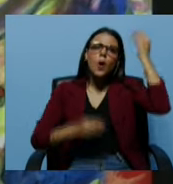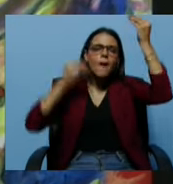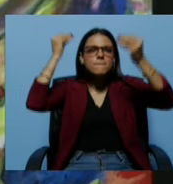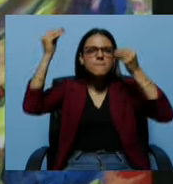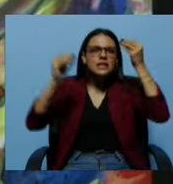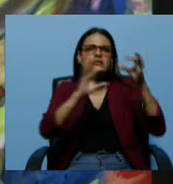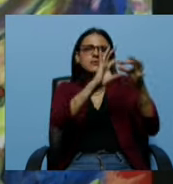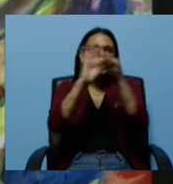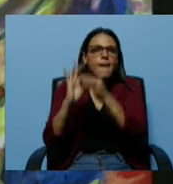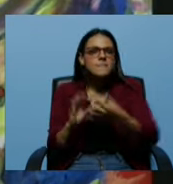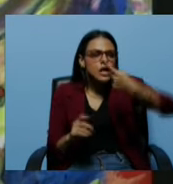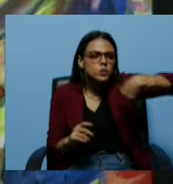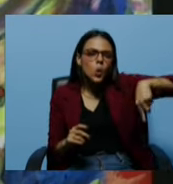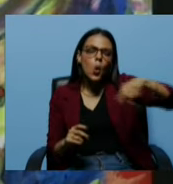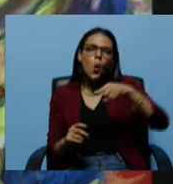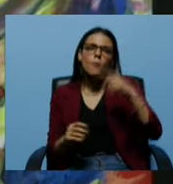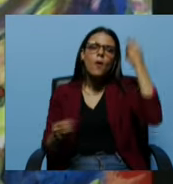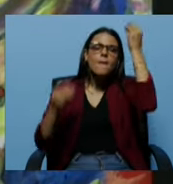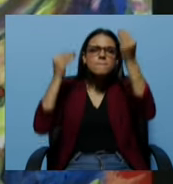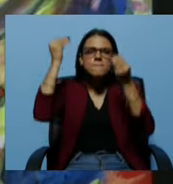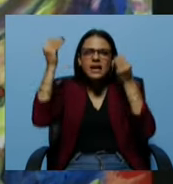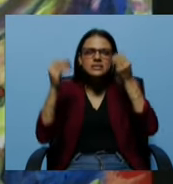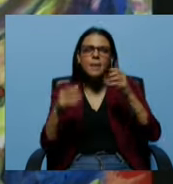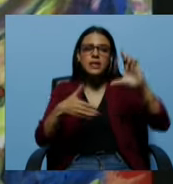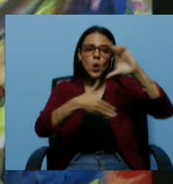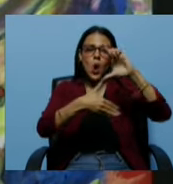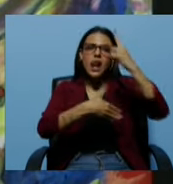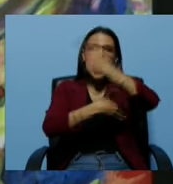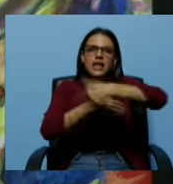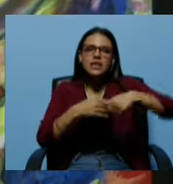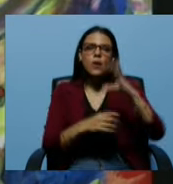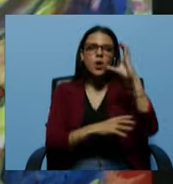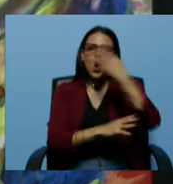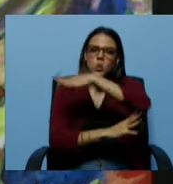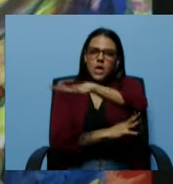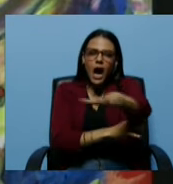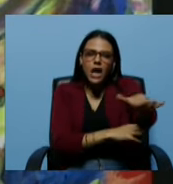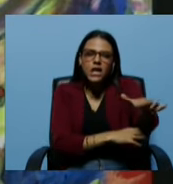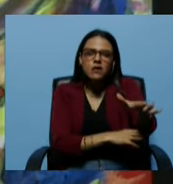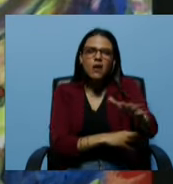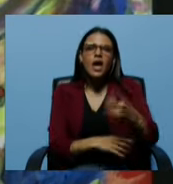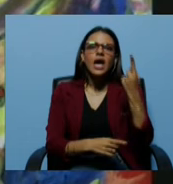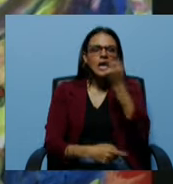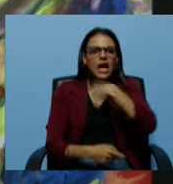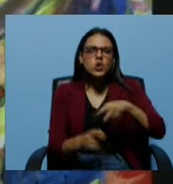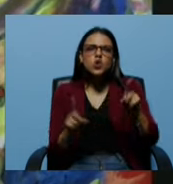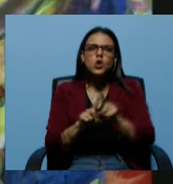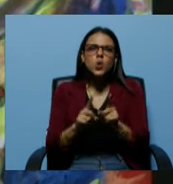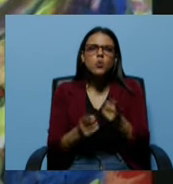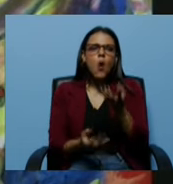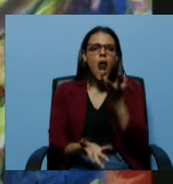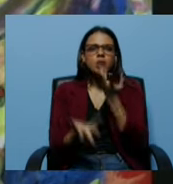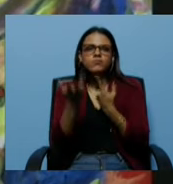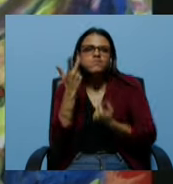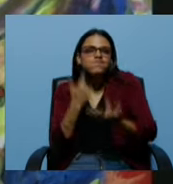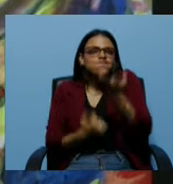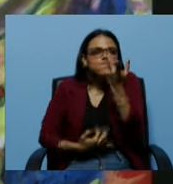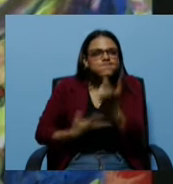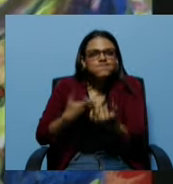común, pensamiento latinoamericano-caribeño, que se nutre de